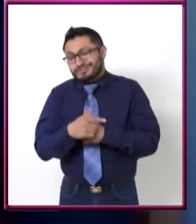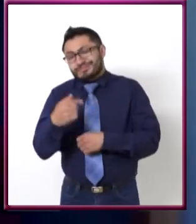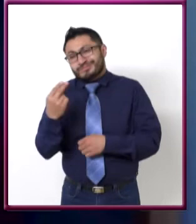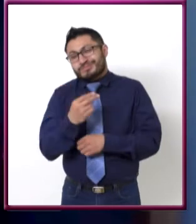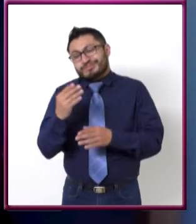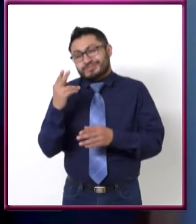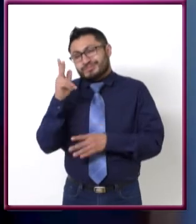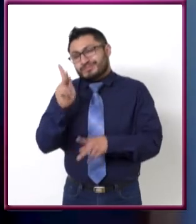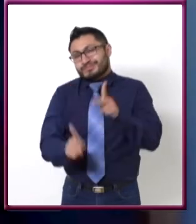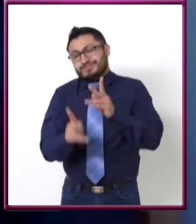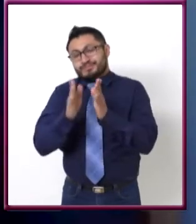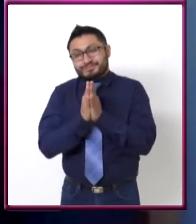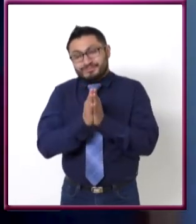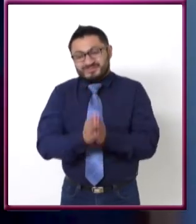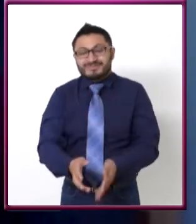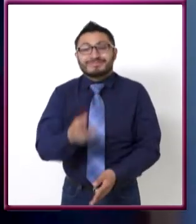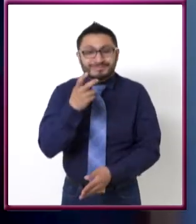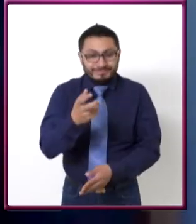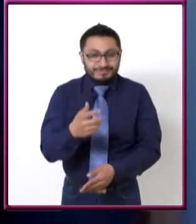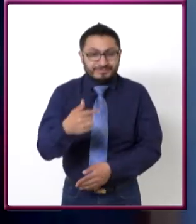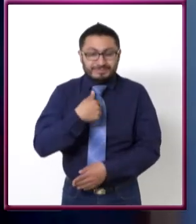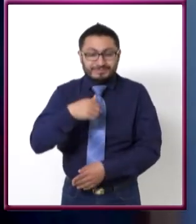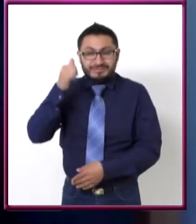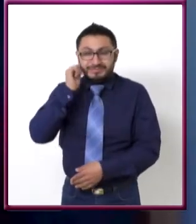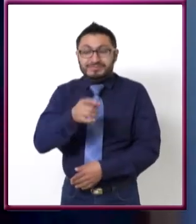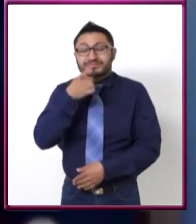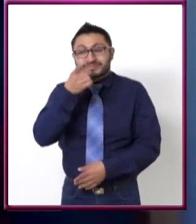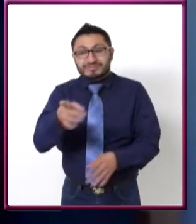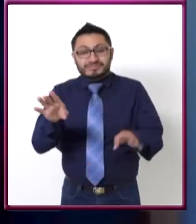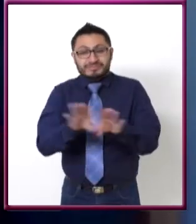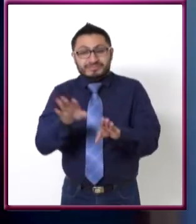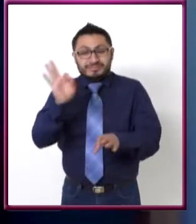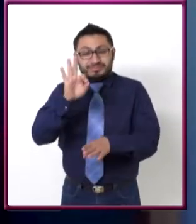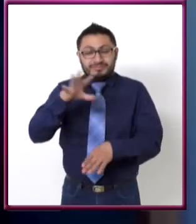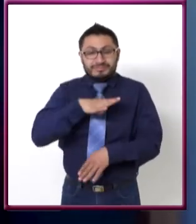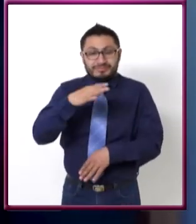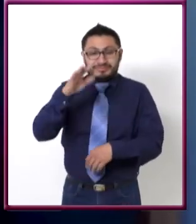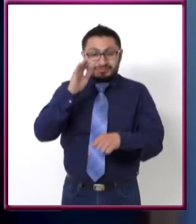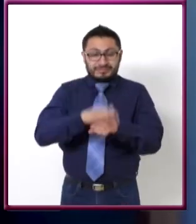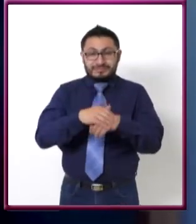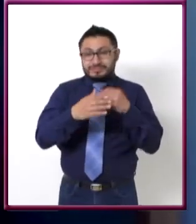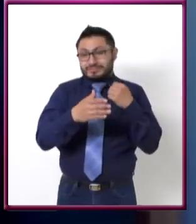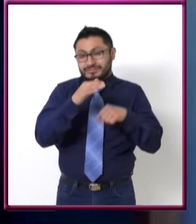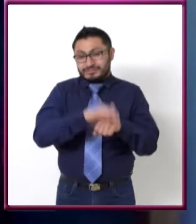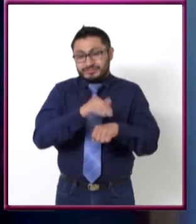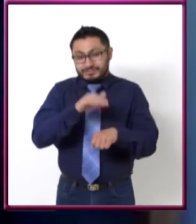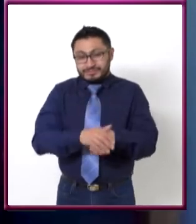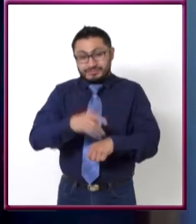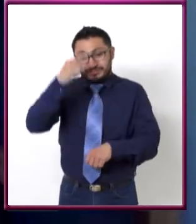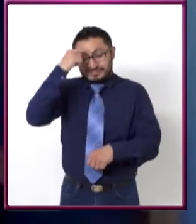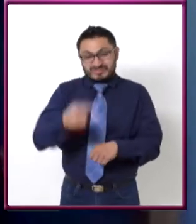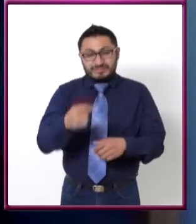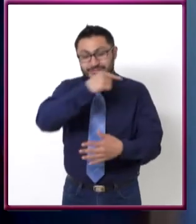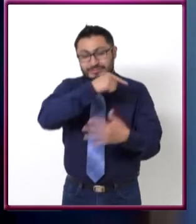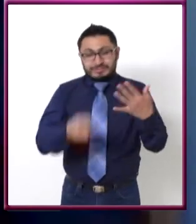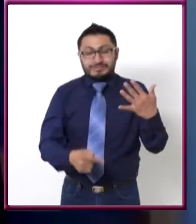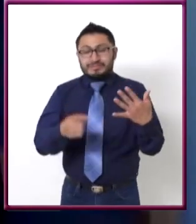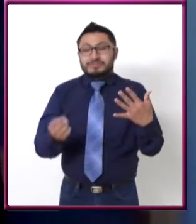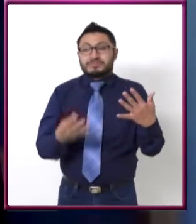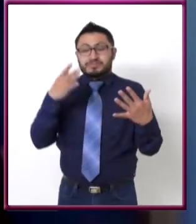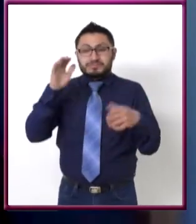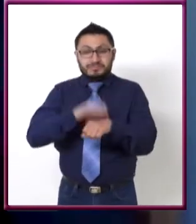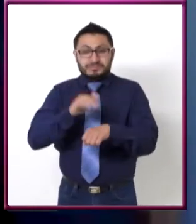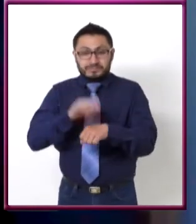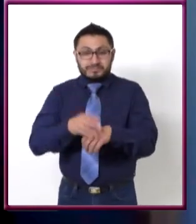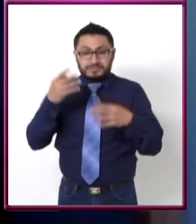pasa esto, necesito hablar contigo, ¿sí? Yo siempre digo que si uno tiene una mano para contar amigos